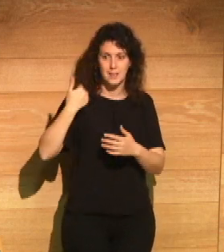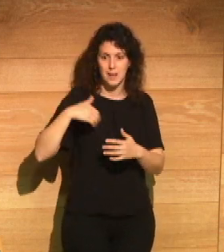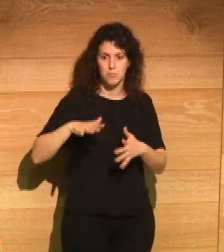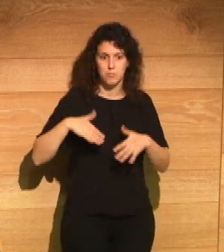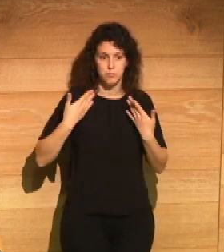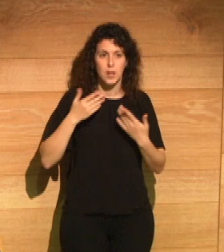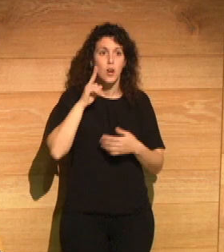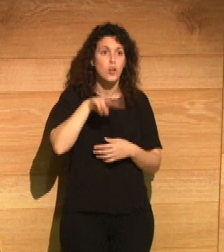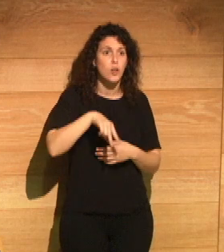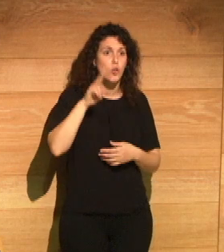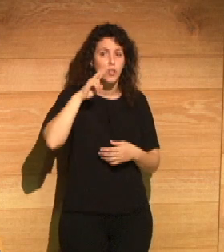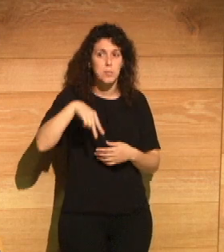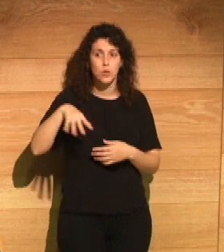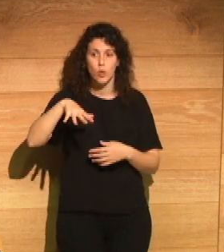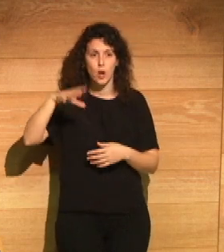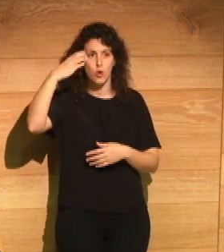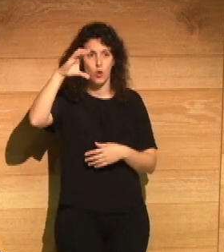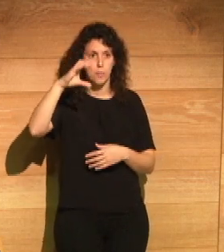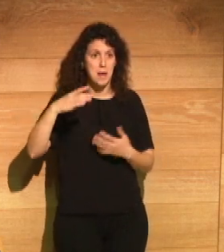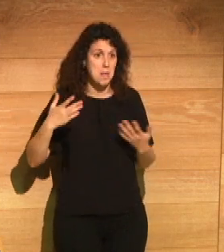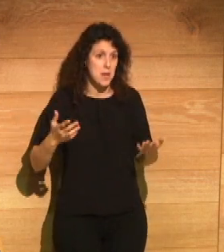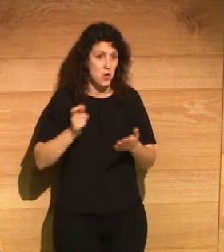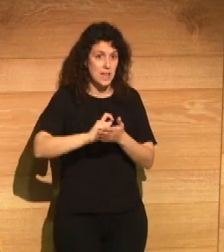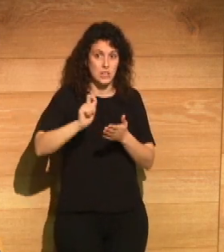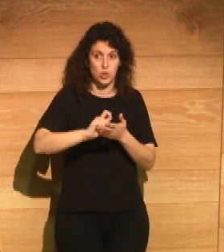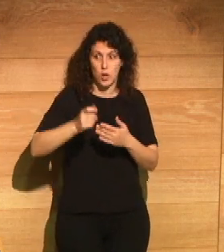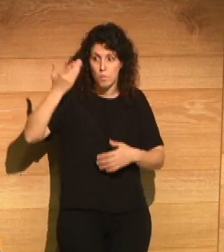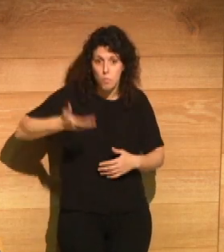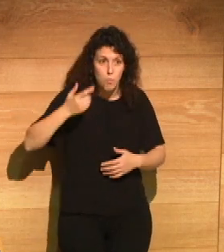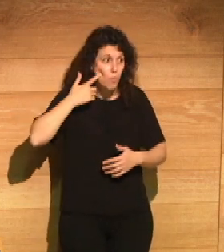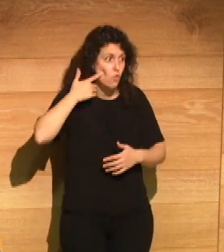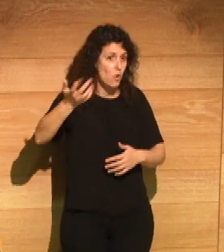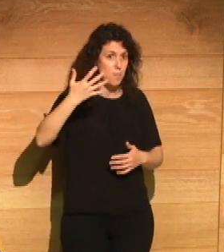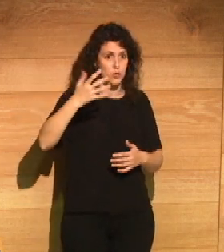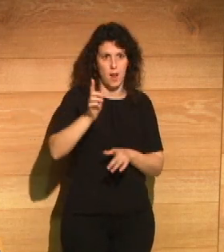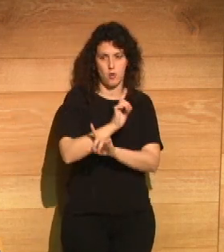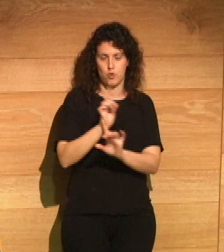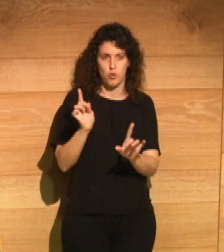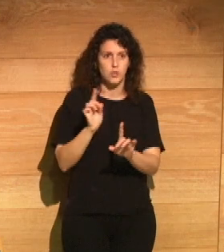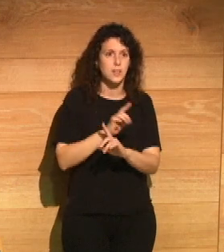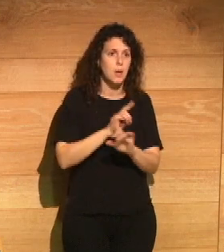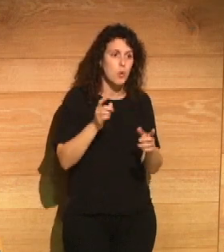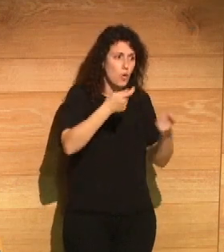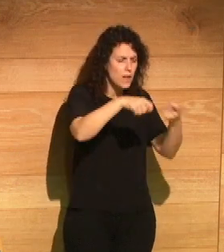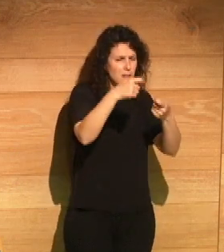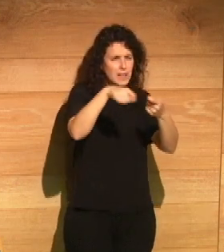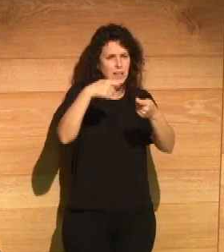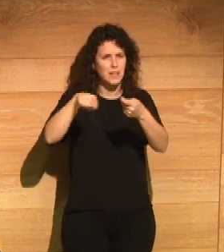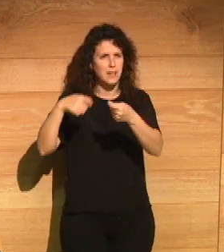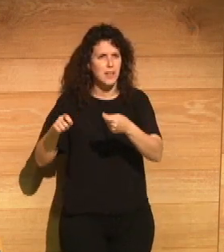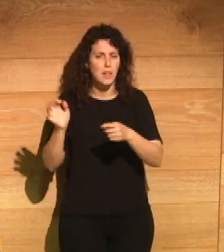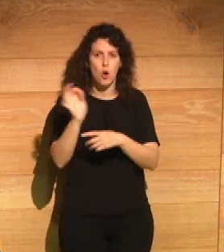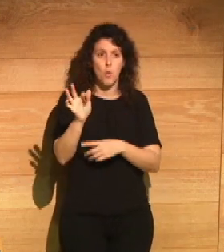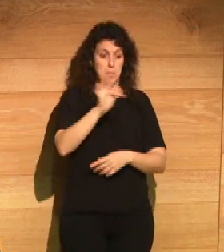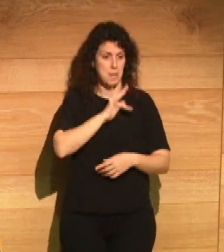cierto reconocimiento en Colombia, pero no era una escritora grande ni conocida, ni había vendido mucho, ni había tenido grandes